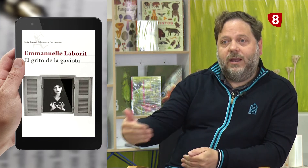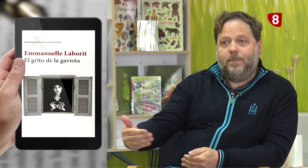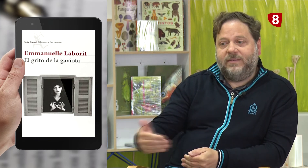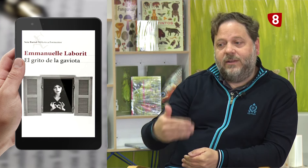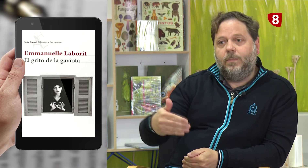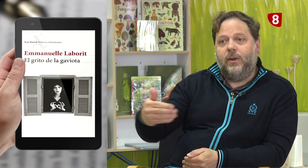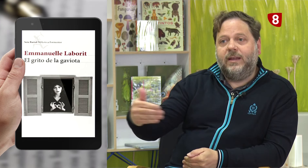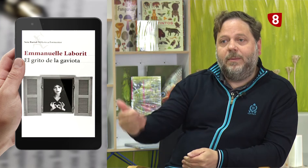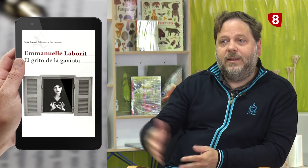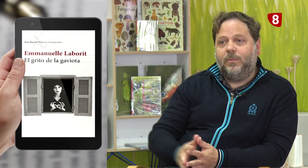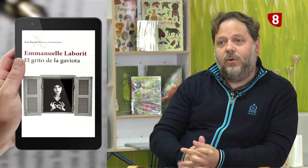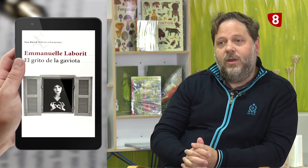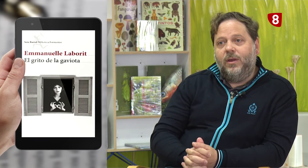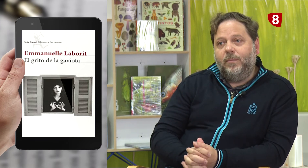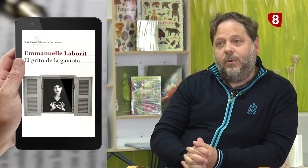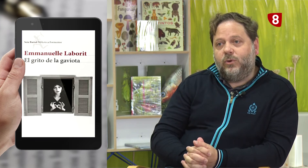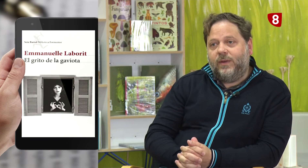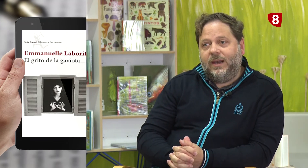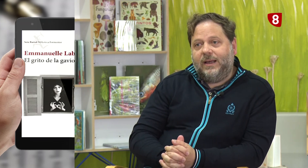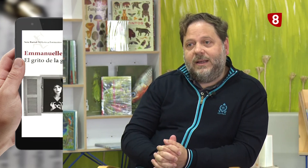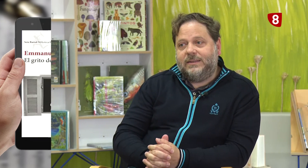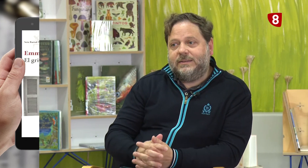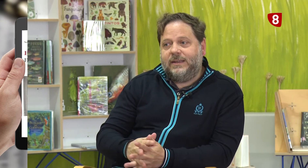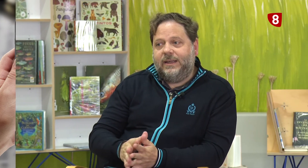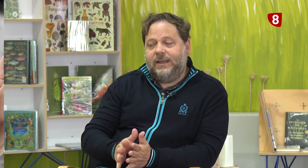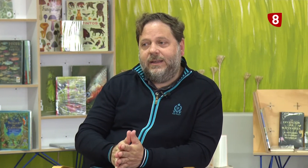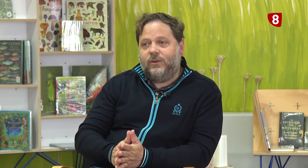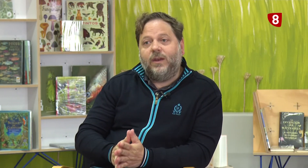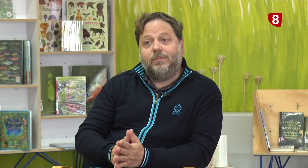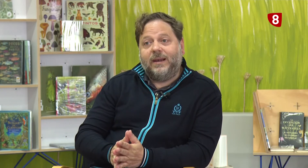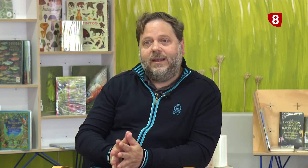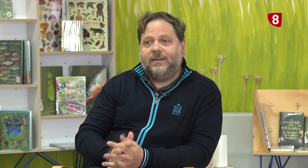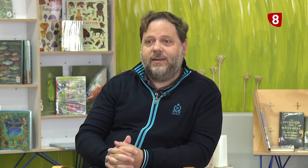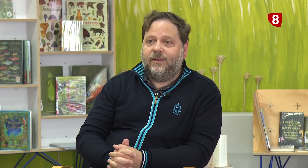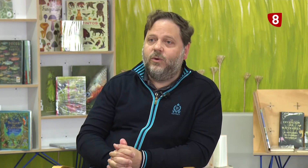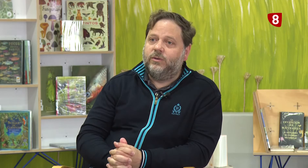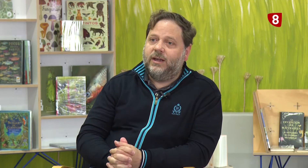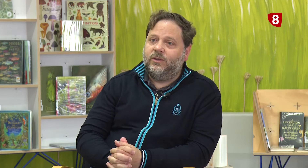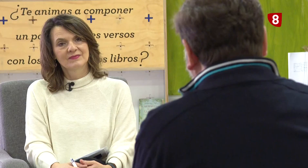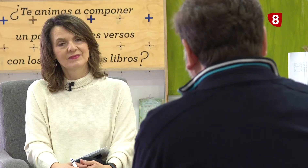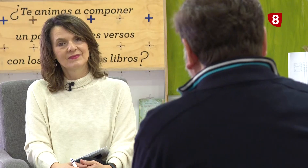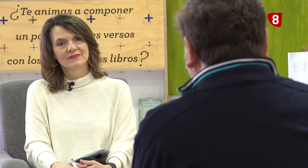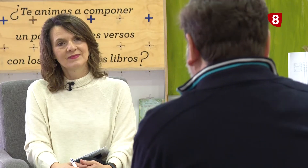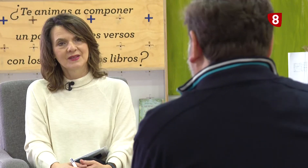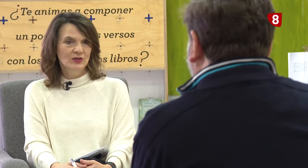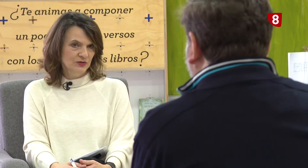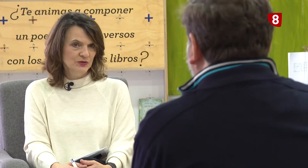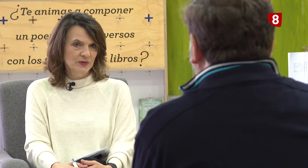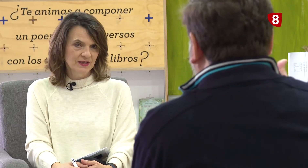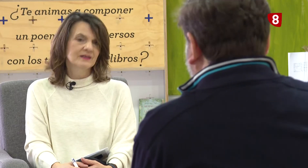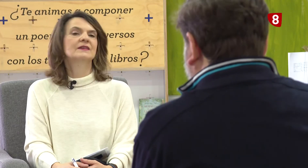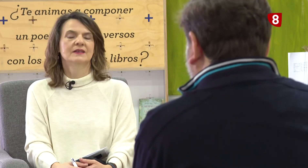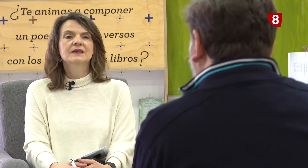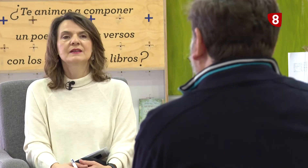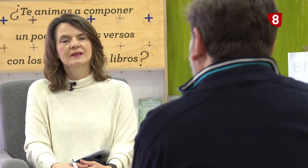ha tenido que ir pasando paulatinamente por todas las todas las barreras que se ha ido encontrando hasta que por